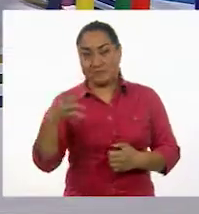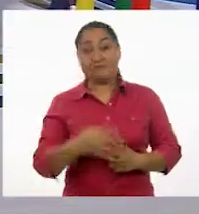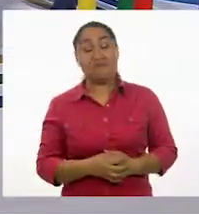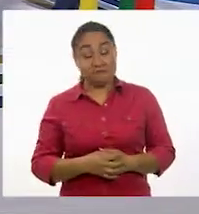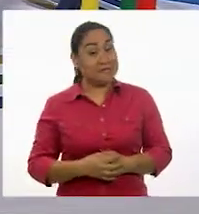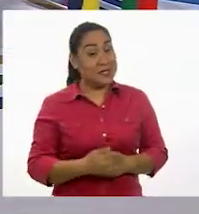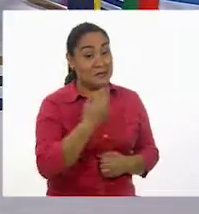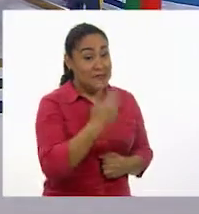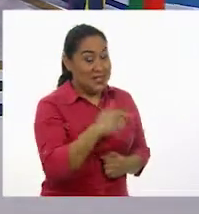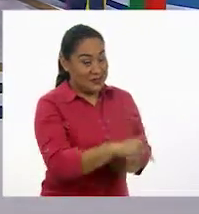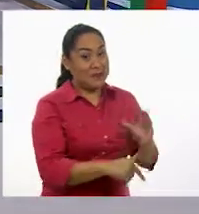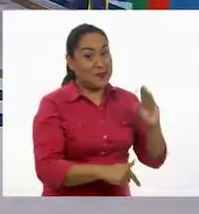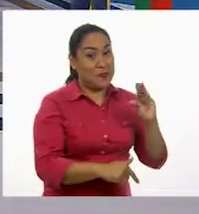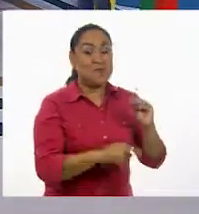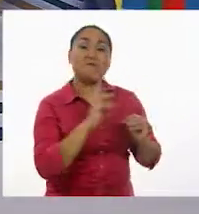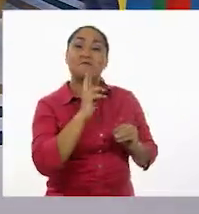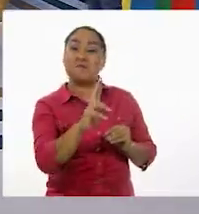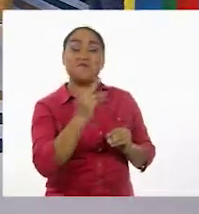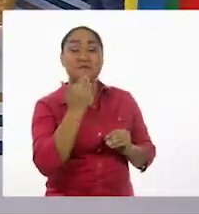Ton.